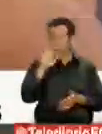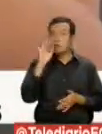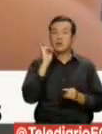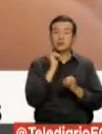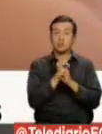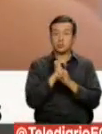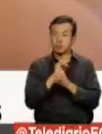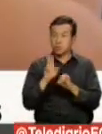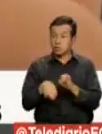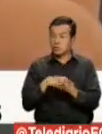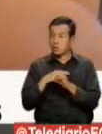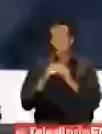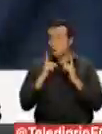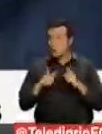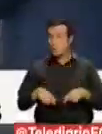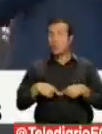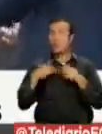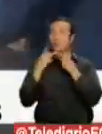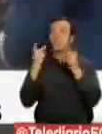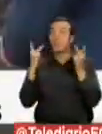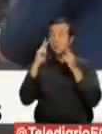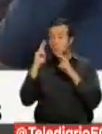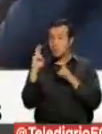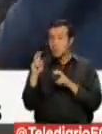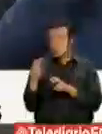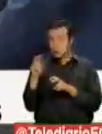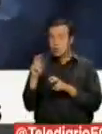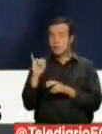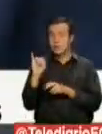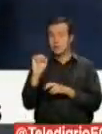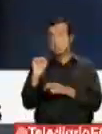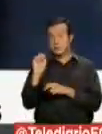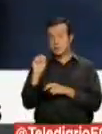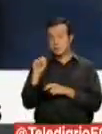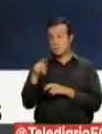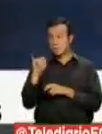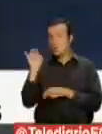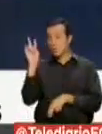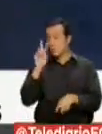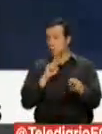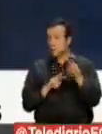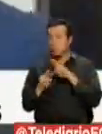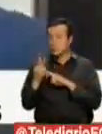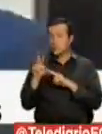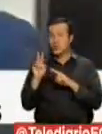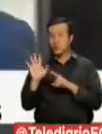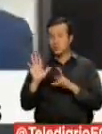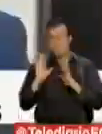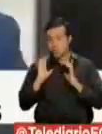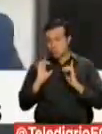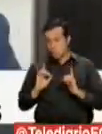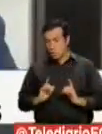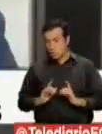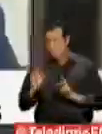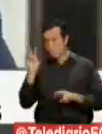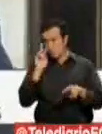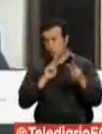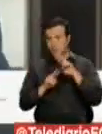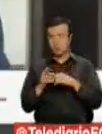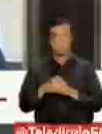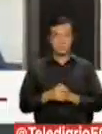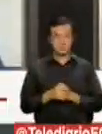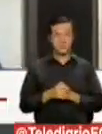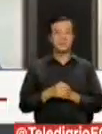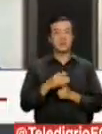Instituto Nacional de Salud Pública e Investigación INSPI para su evaluación médica. Digamos que se